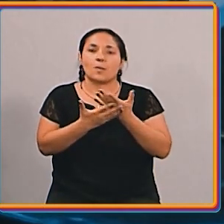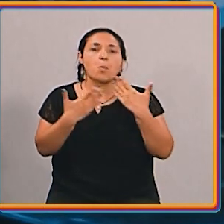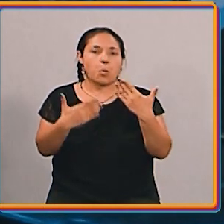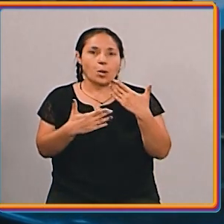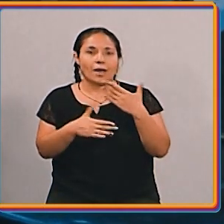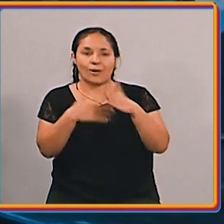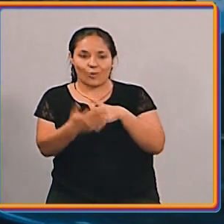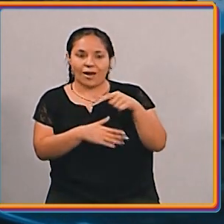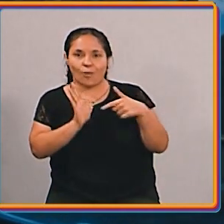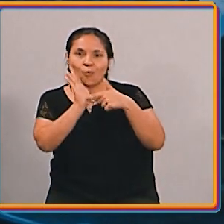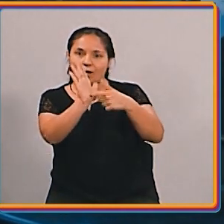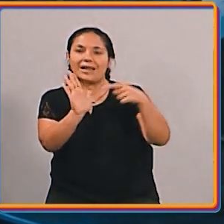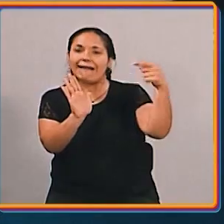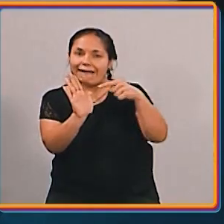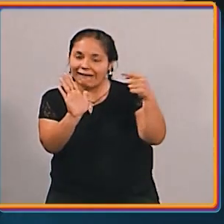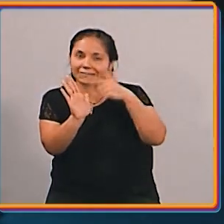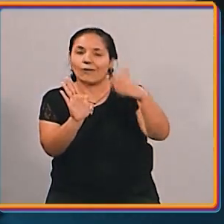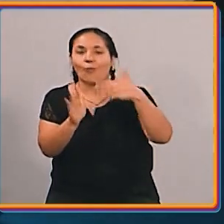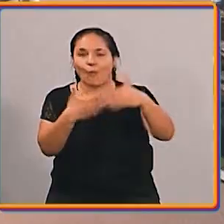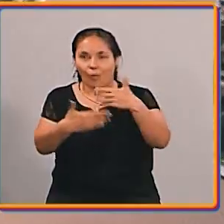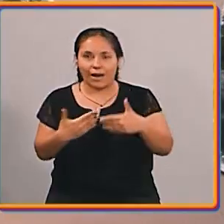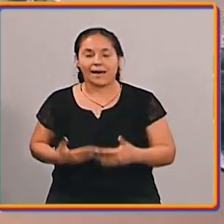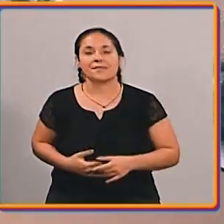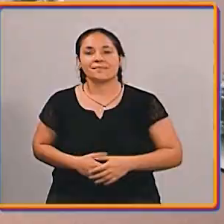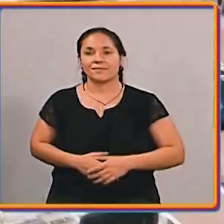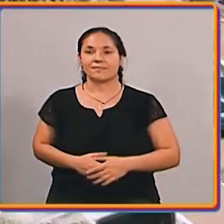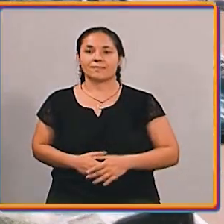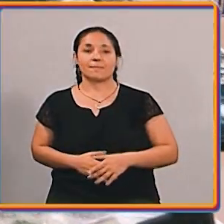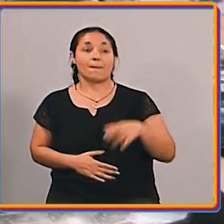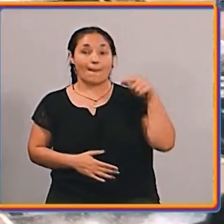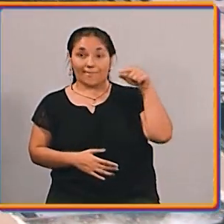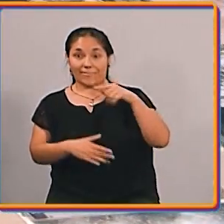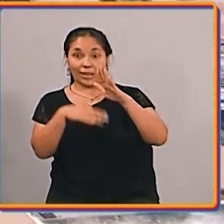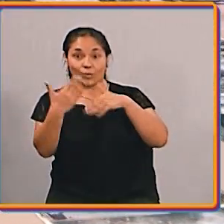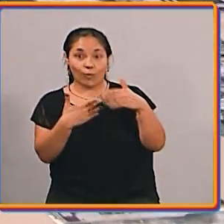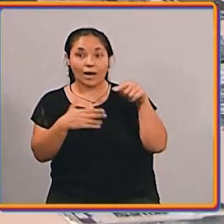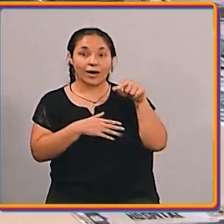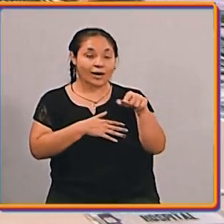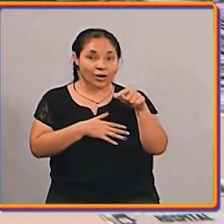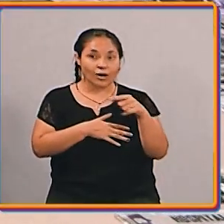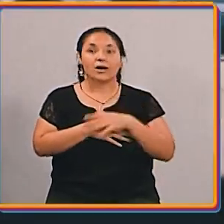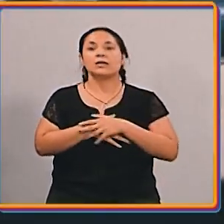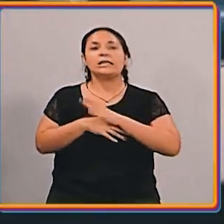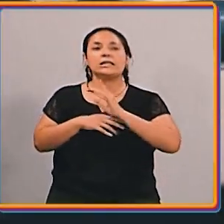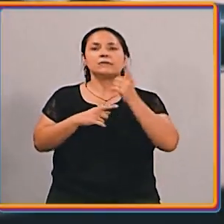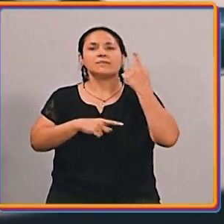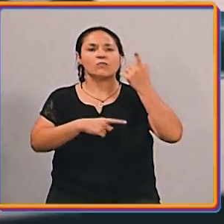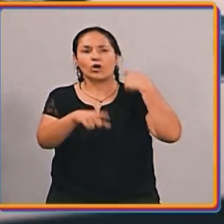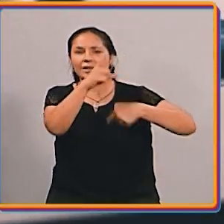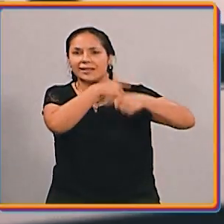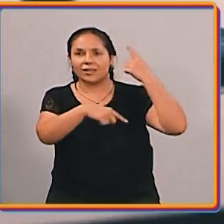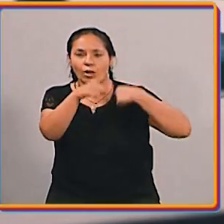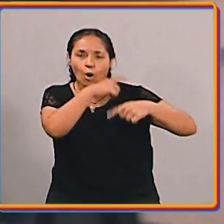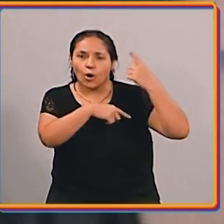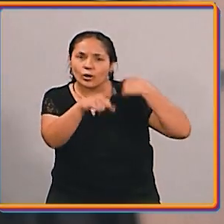puedes probar Dead of Winter. Dead of Winter es un juego centrado en las historias